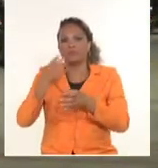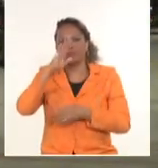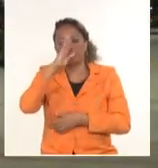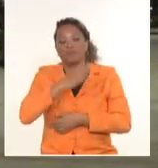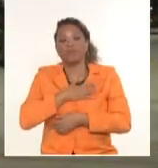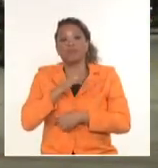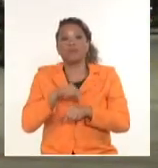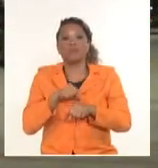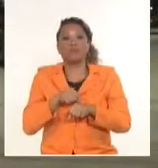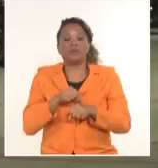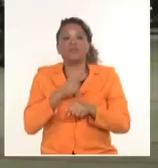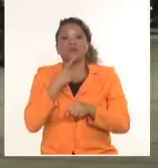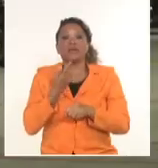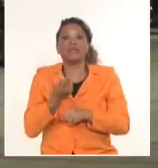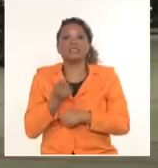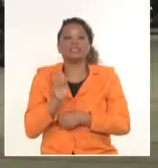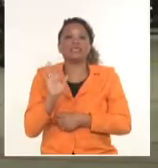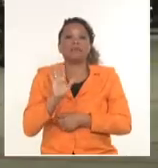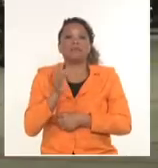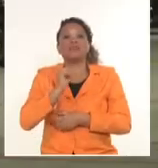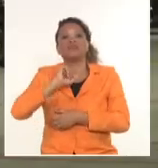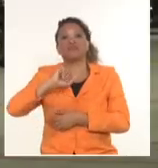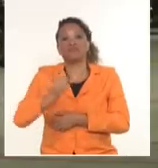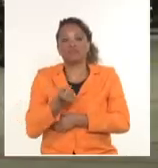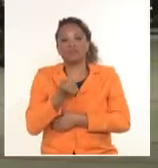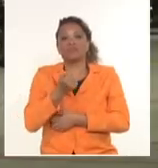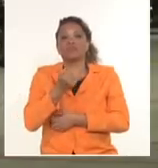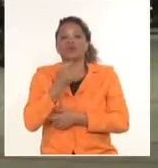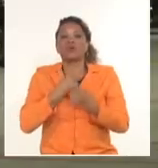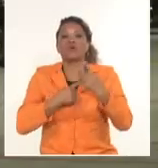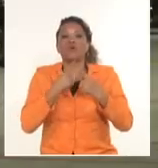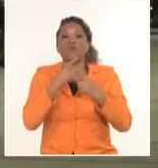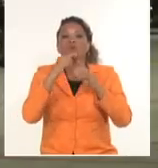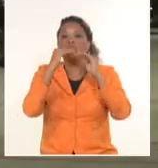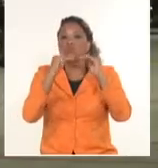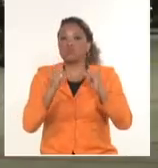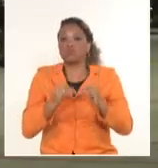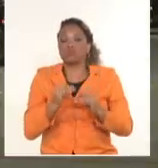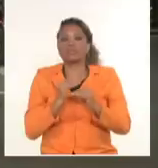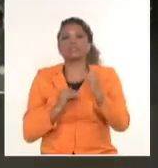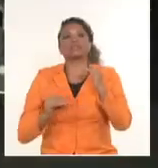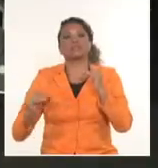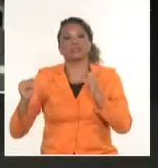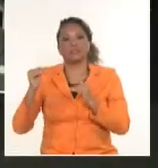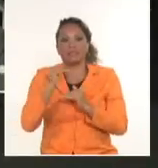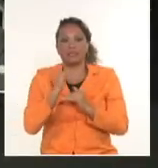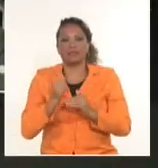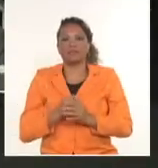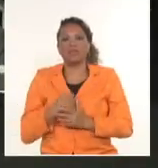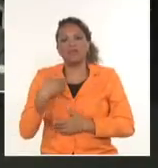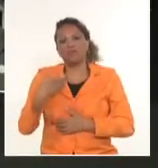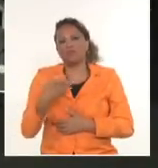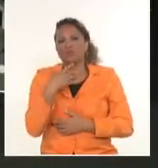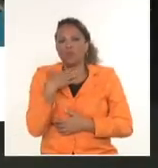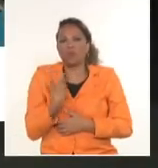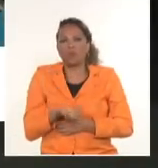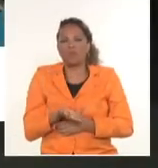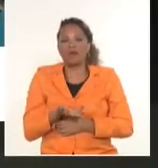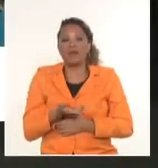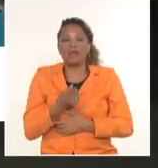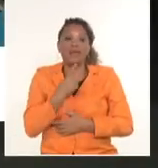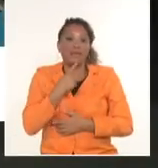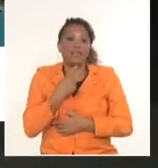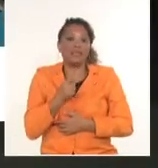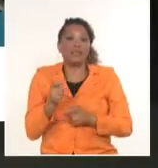que sin duda se despide muy exigente, con una vara muy alta, y qué podemos esperar de cara al futuro. Y el gran artífice, hay que decirlo así,